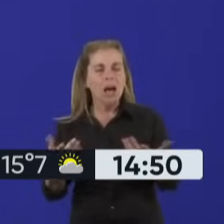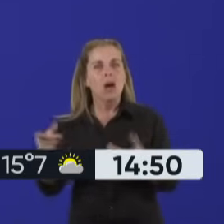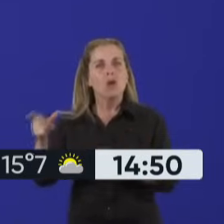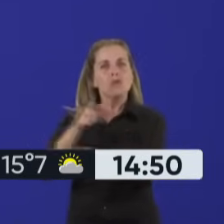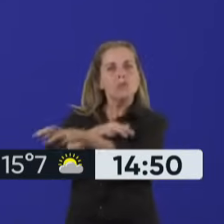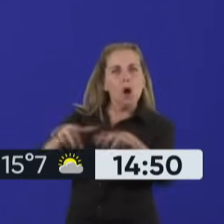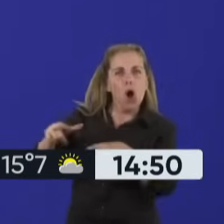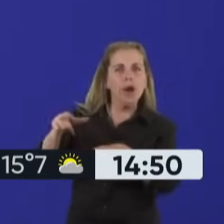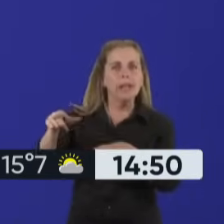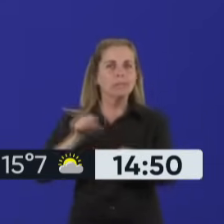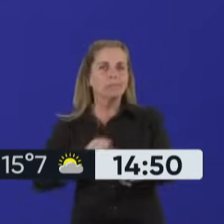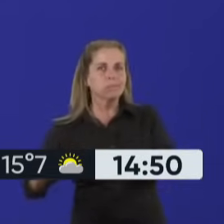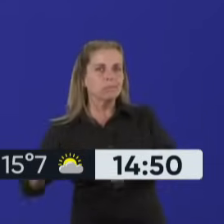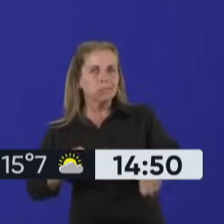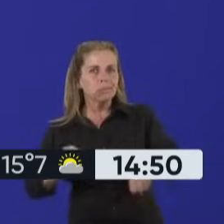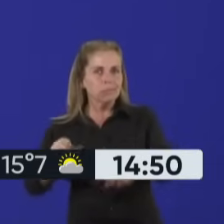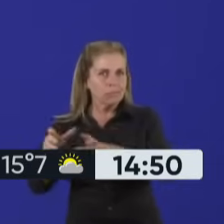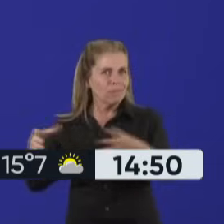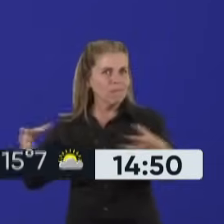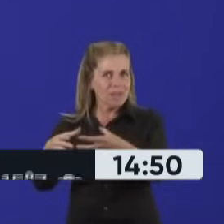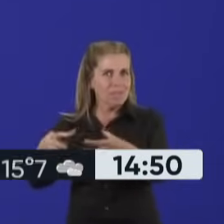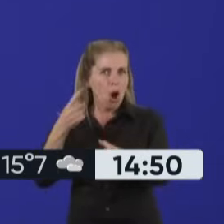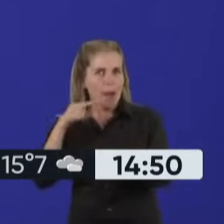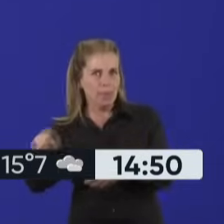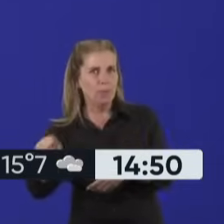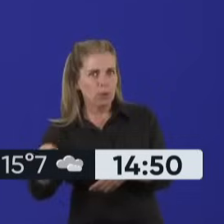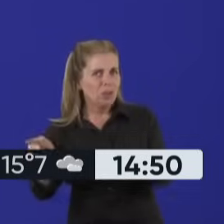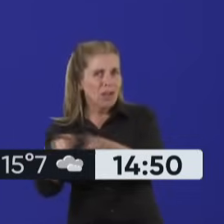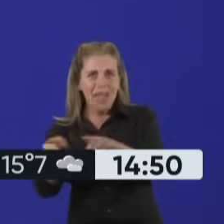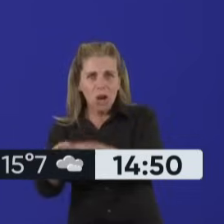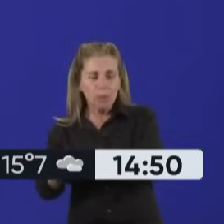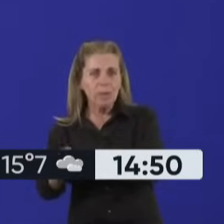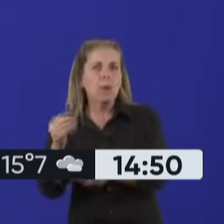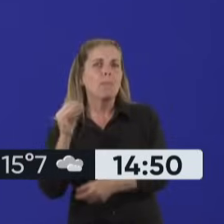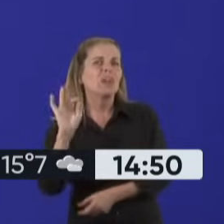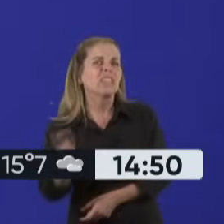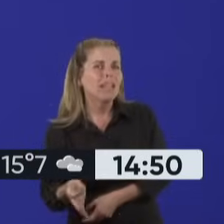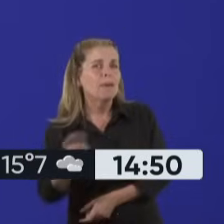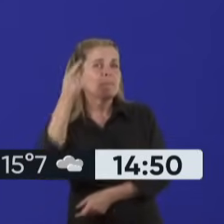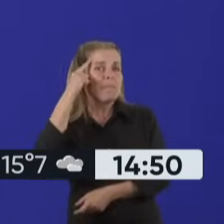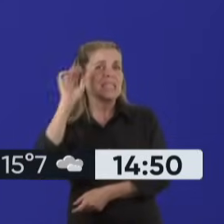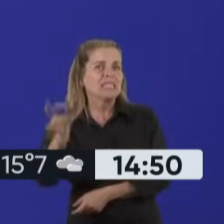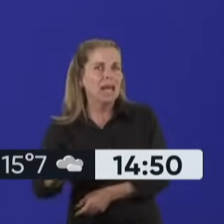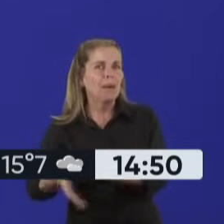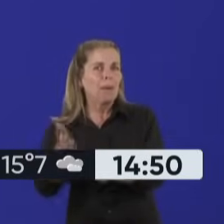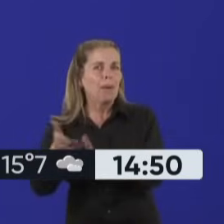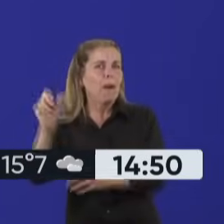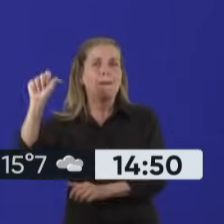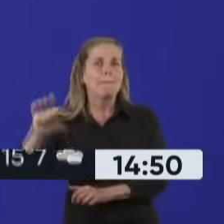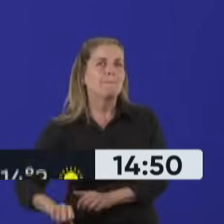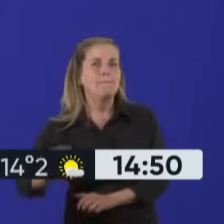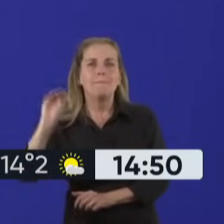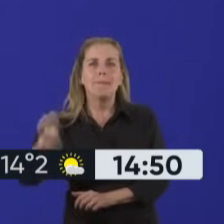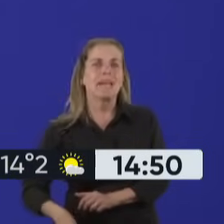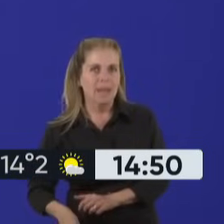están impulsando desde el Partido del Estado, es la contracara, porque saben que pierden. Entonces quieren